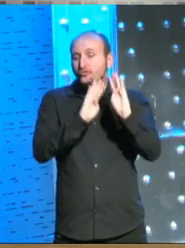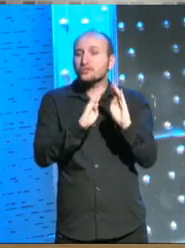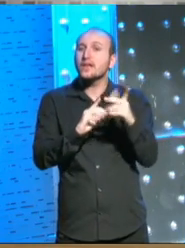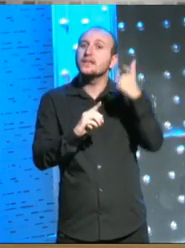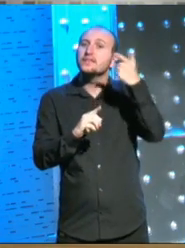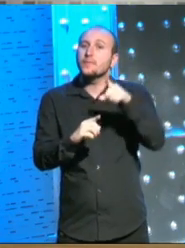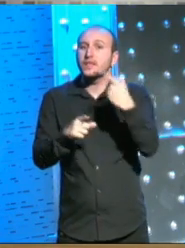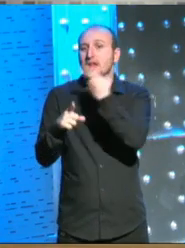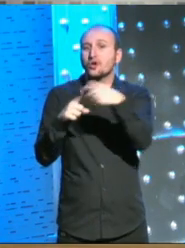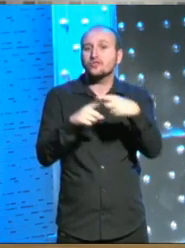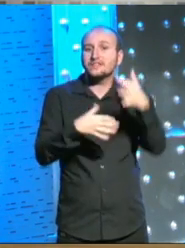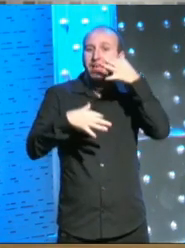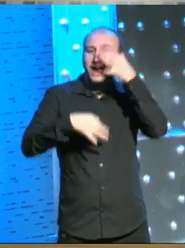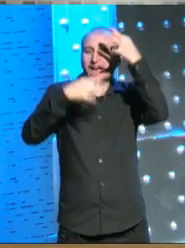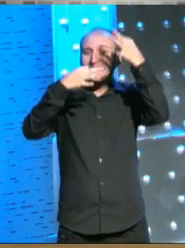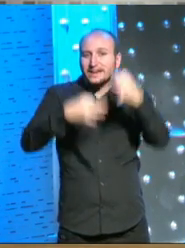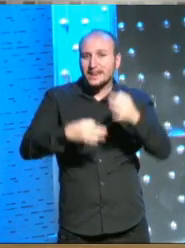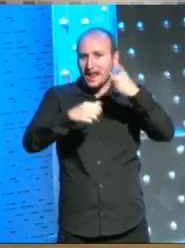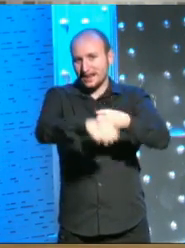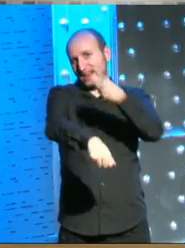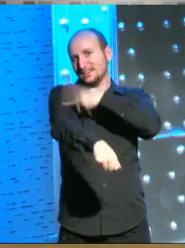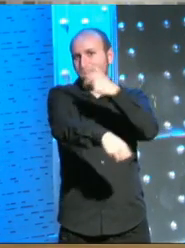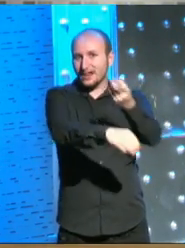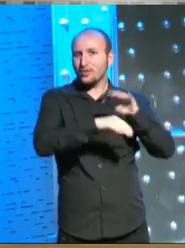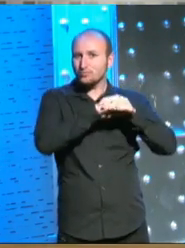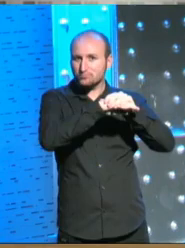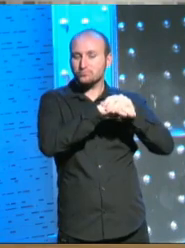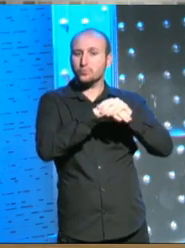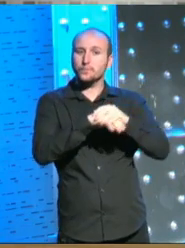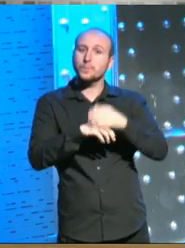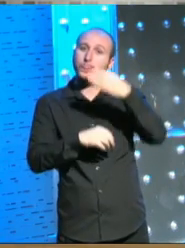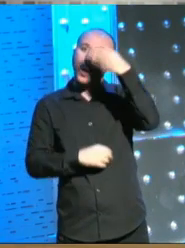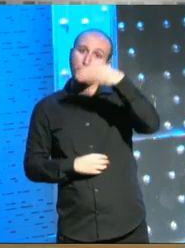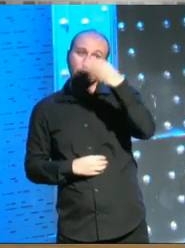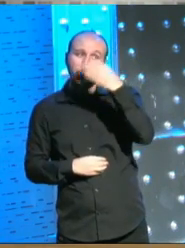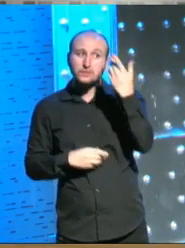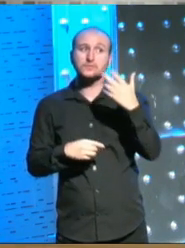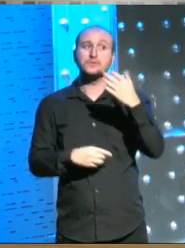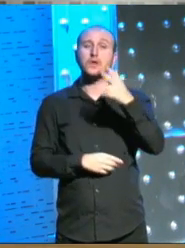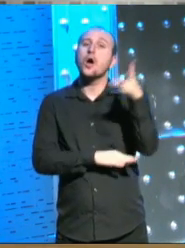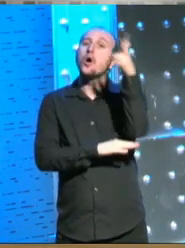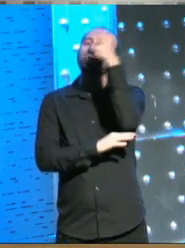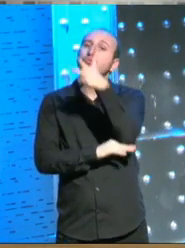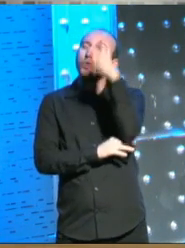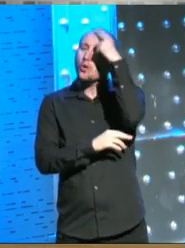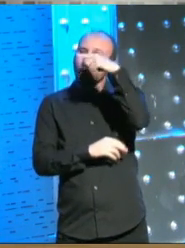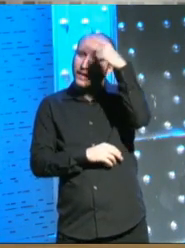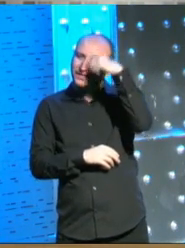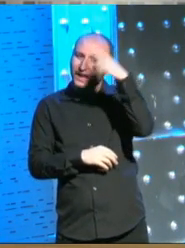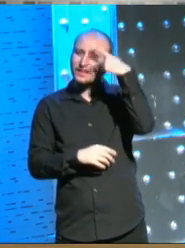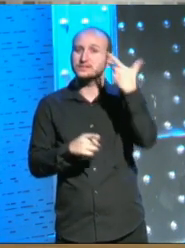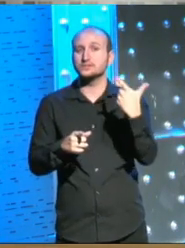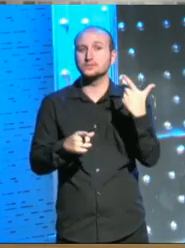de los surrealistas, y Buñuel organiza pases de los documentales de Painlevé en la